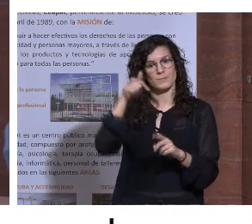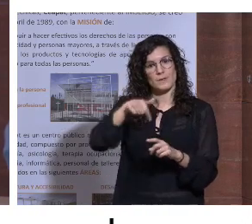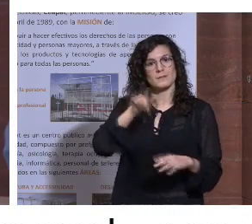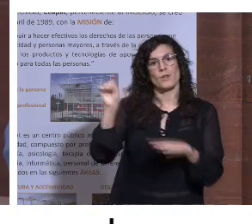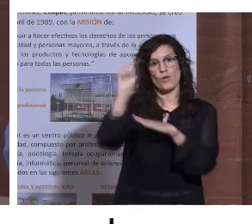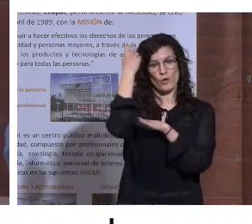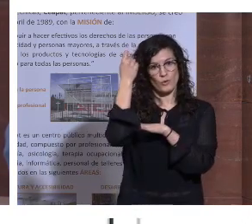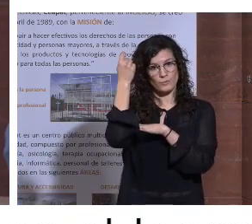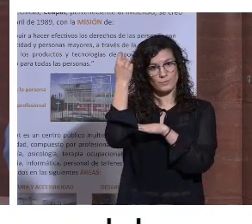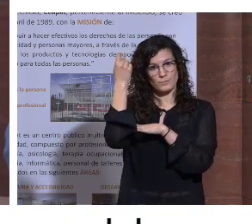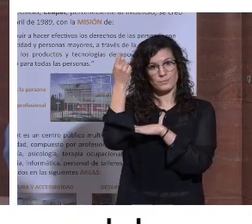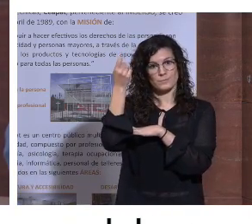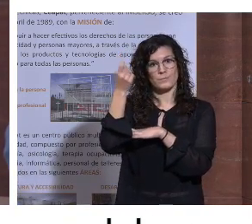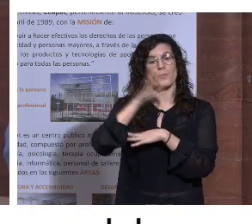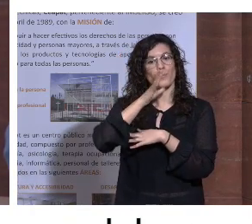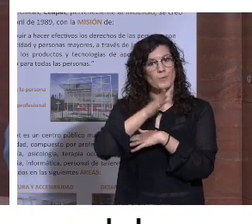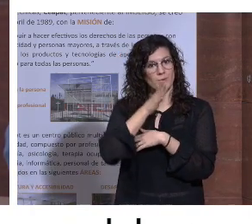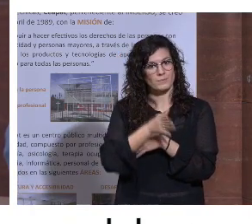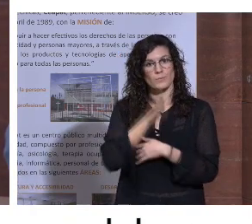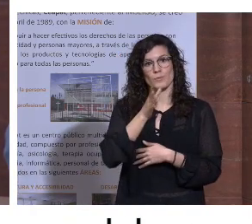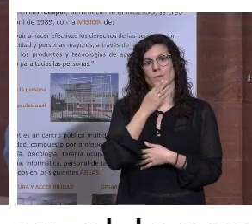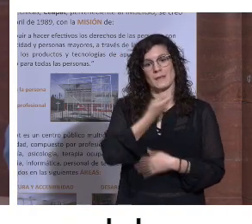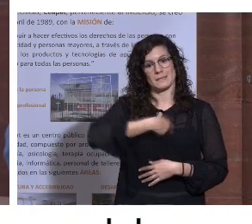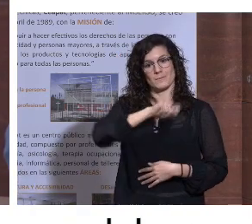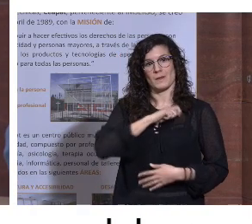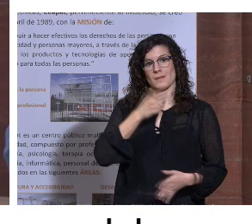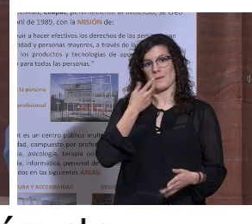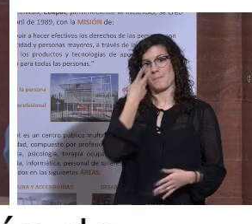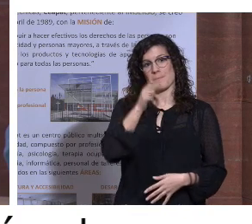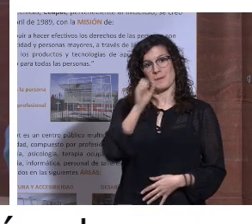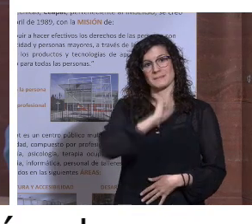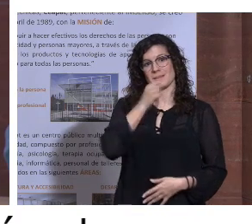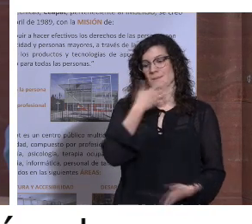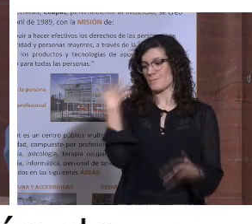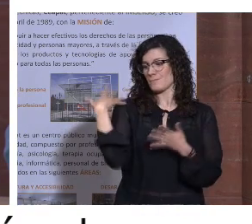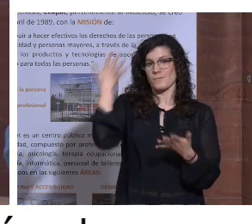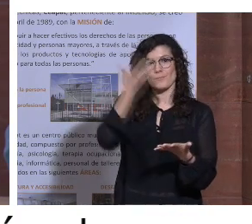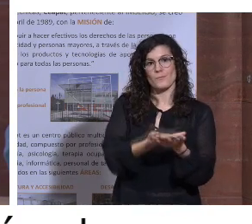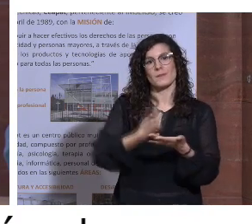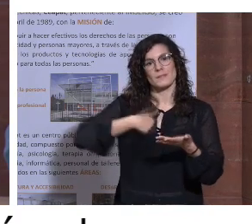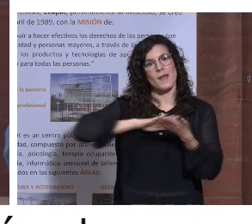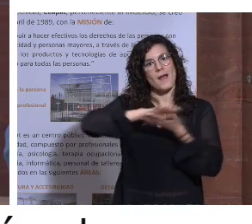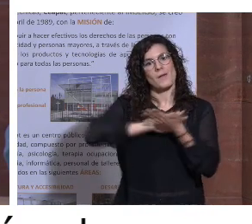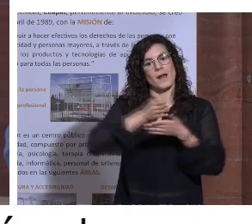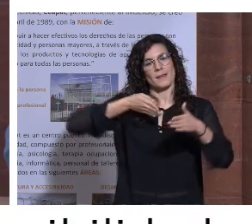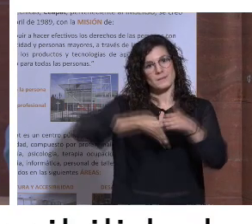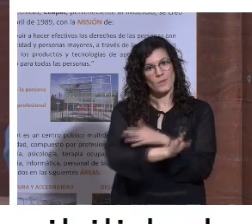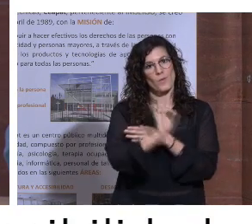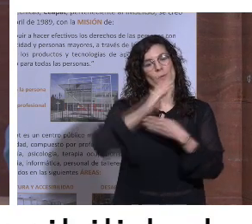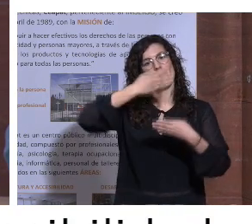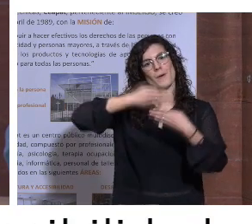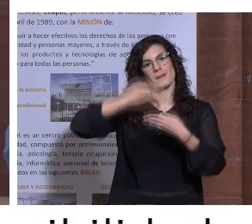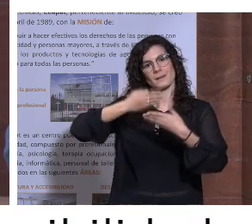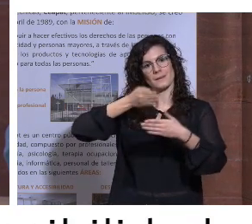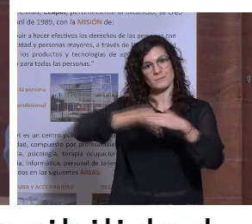parte, porque España hace más de 20 años que se habla de accesibilidad, de eliminación de barreras,